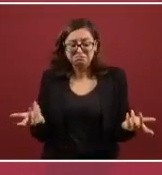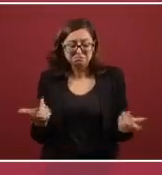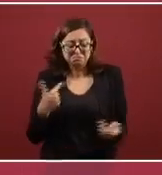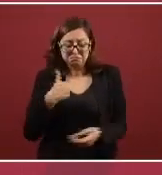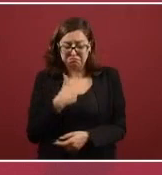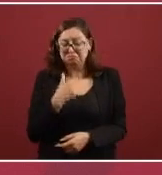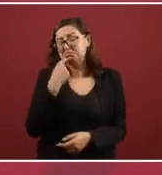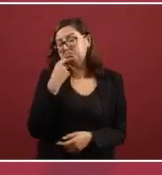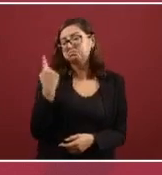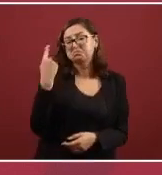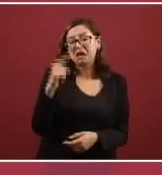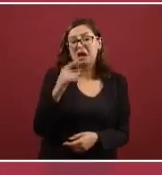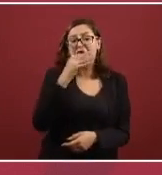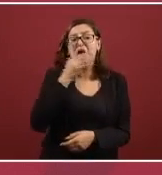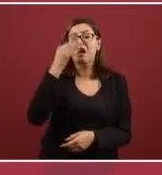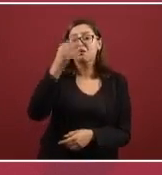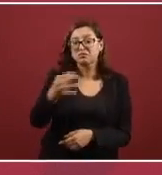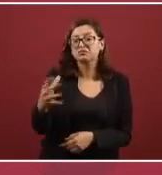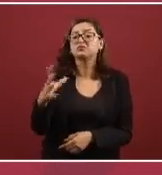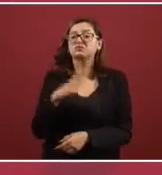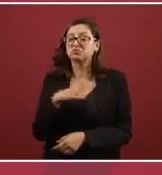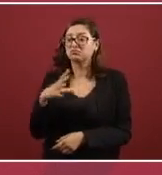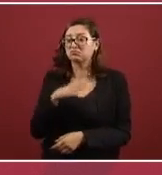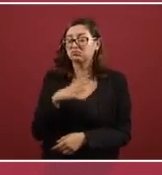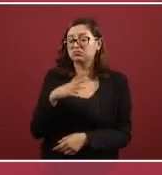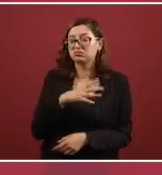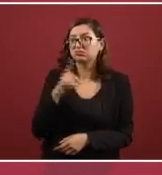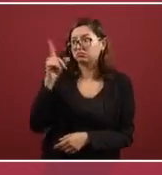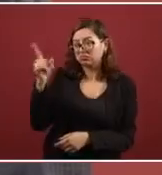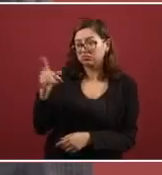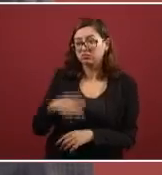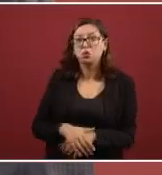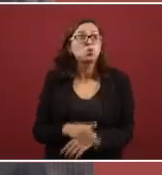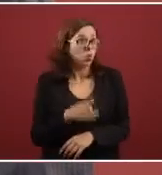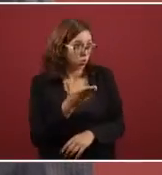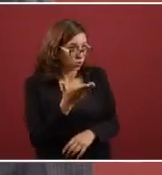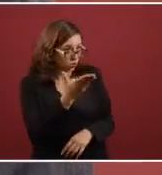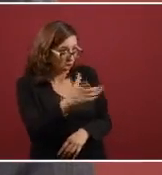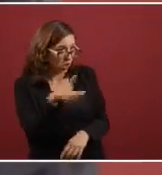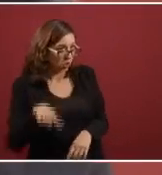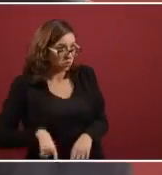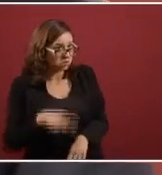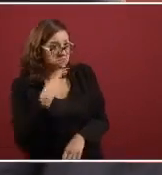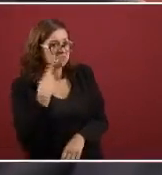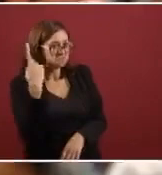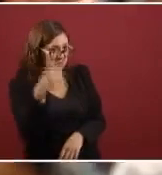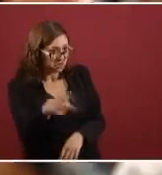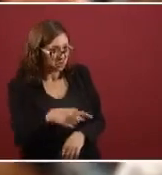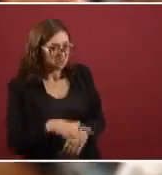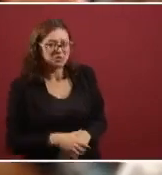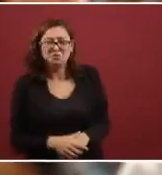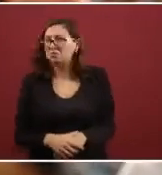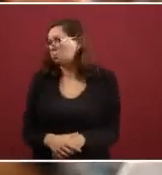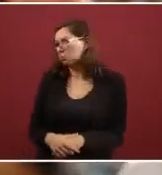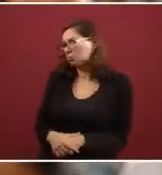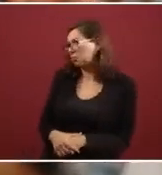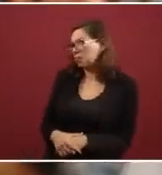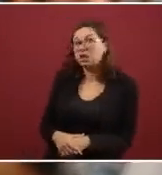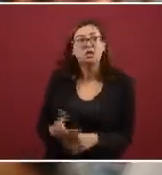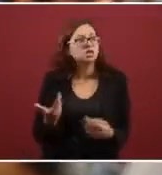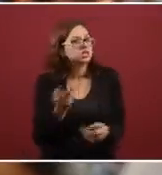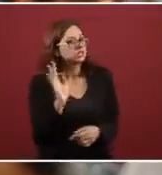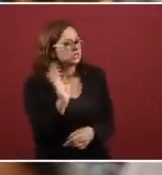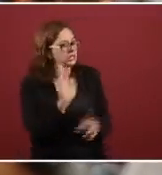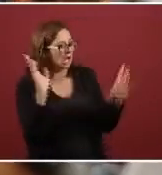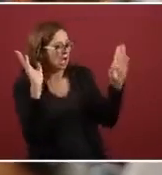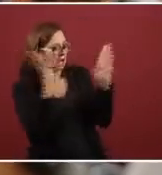que existen estas cosas indebidas. ¿Va a haber una denuncia por parte de su gobierno? No. ¿Y si es espionaje